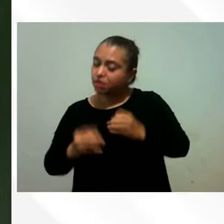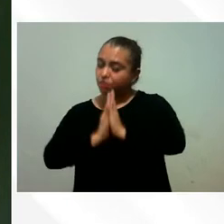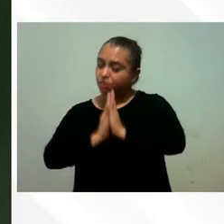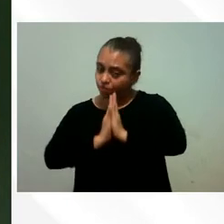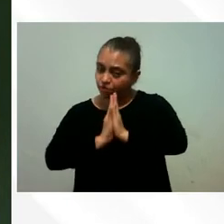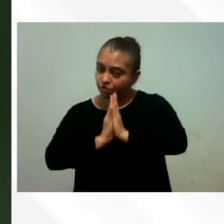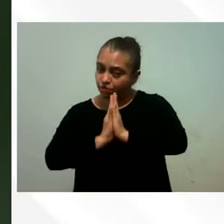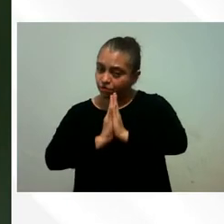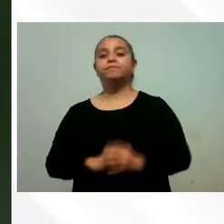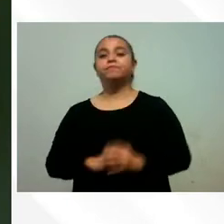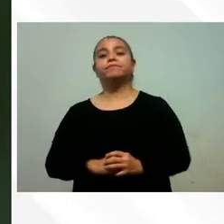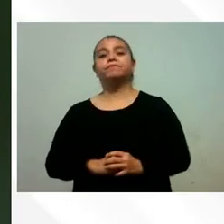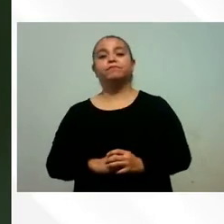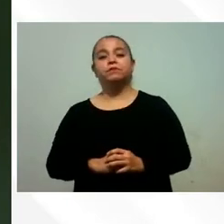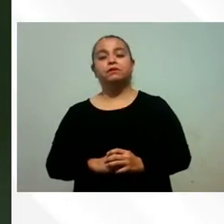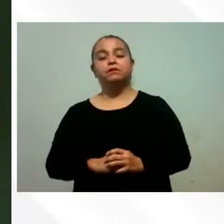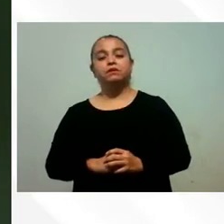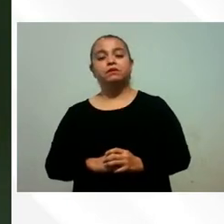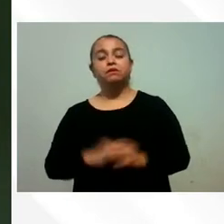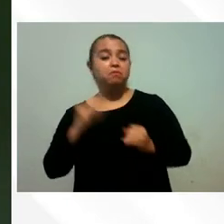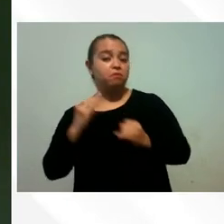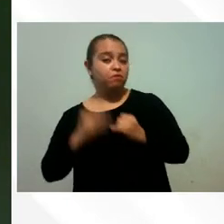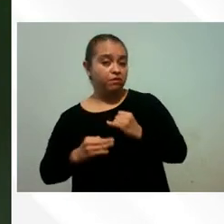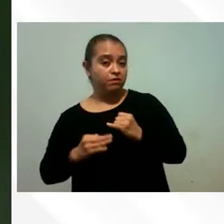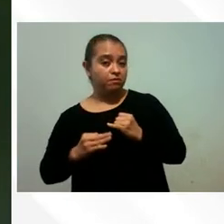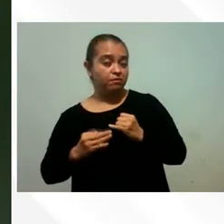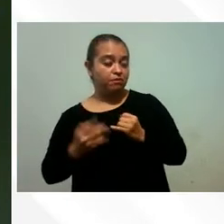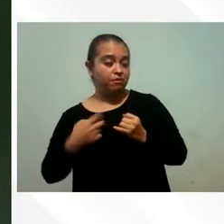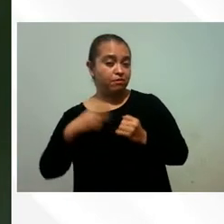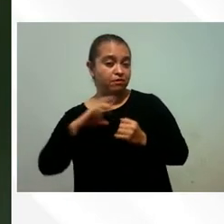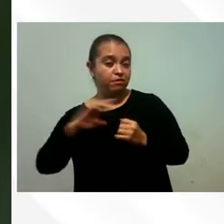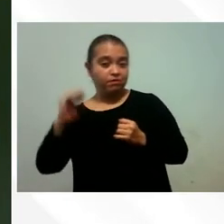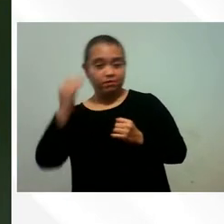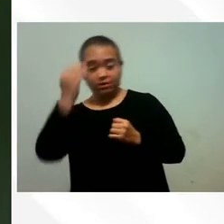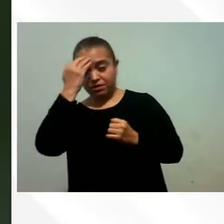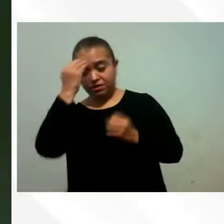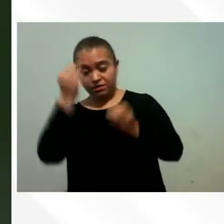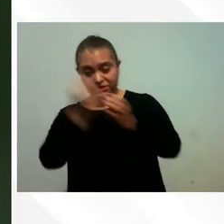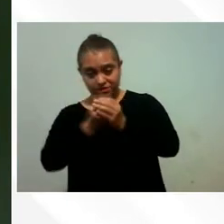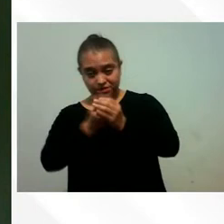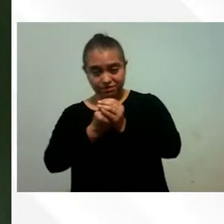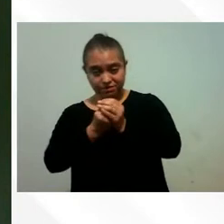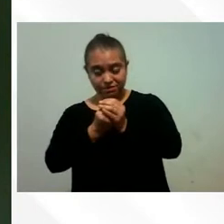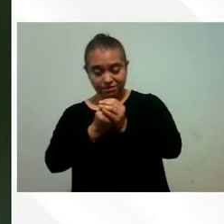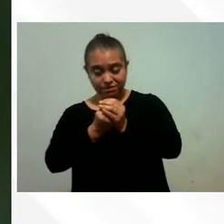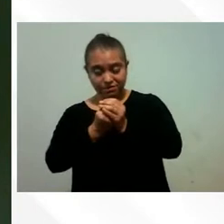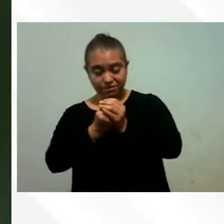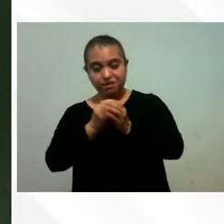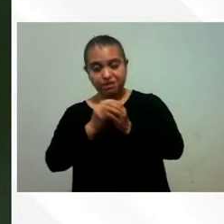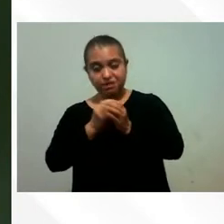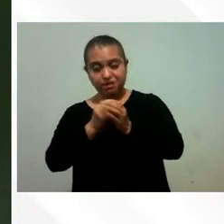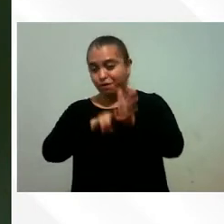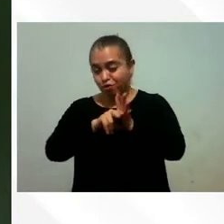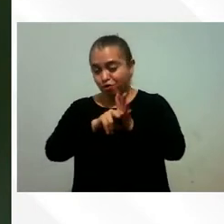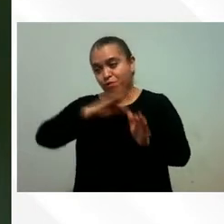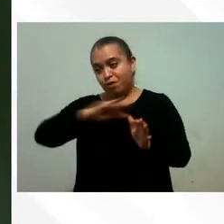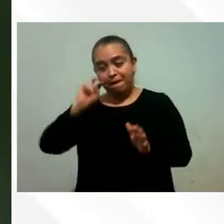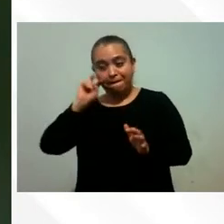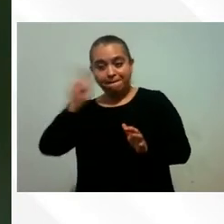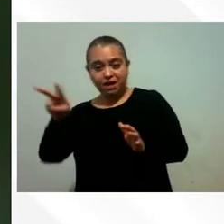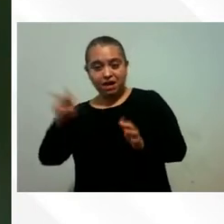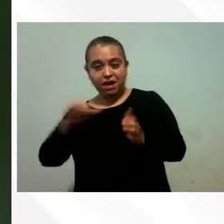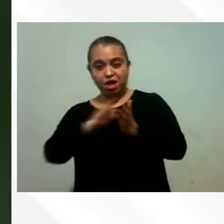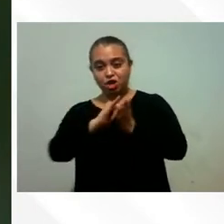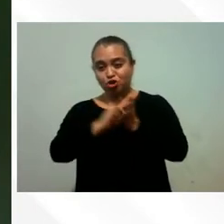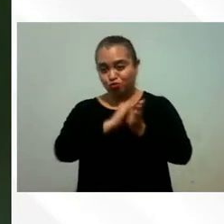Y por último, les recuerdo que esta sesión queda grabada en el canal de YouTube de la Autoridad